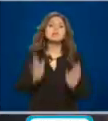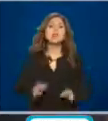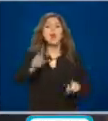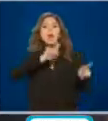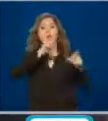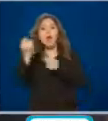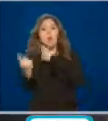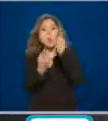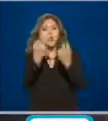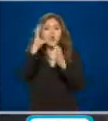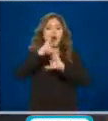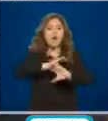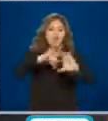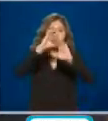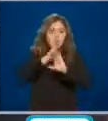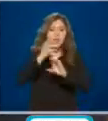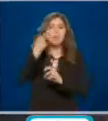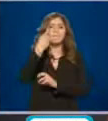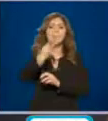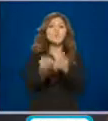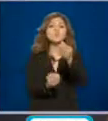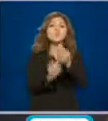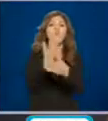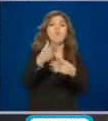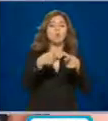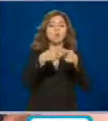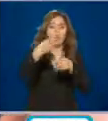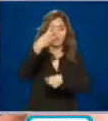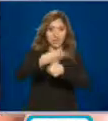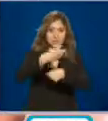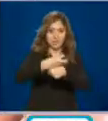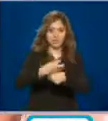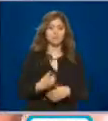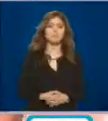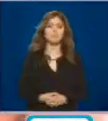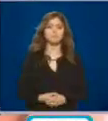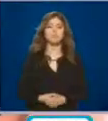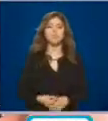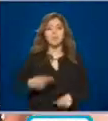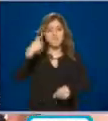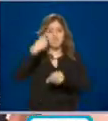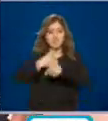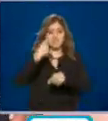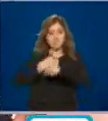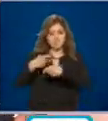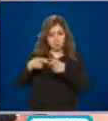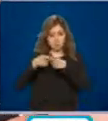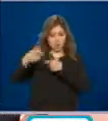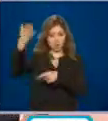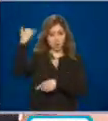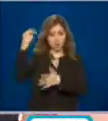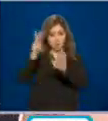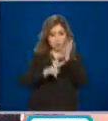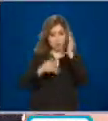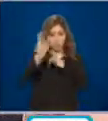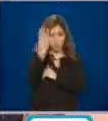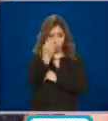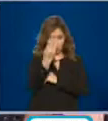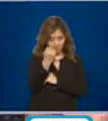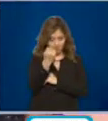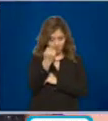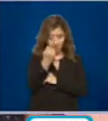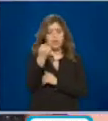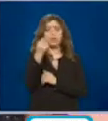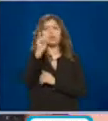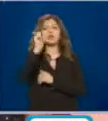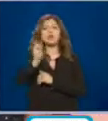algunos sencillos, de algunos singles del tercer material discográfico. Nuestro primer disco lo grabamos el 2009, se llama Julius Popper, con signo de interrogación.